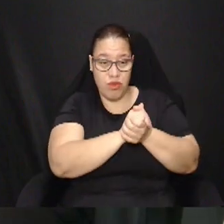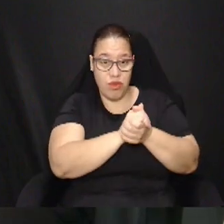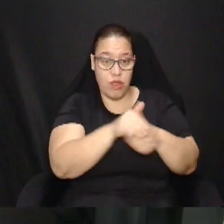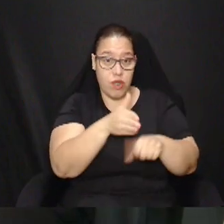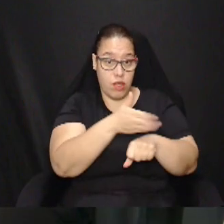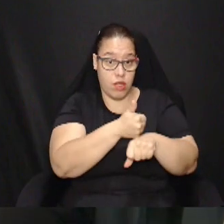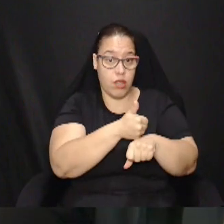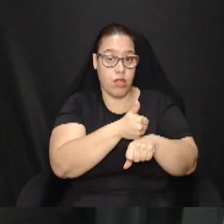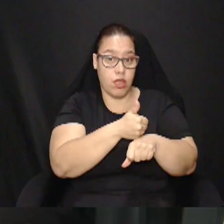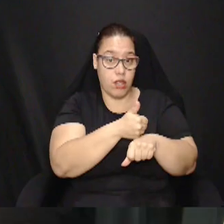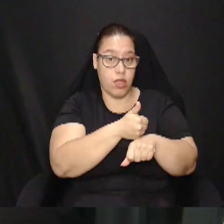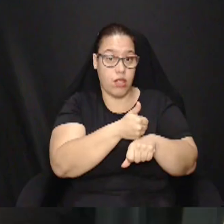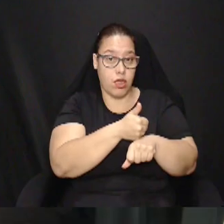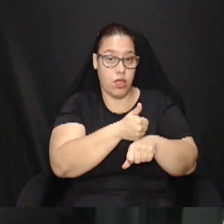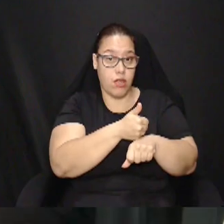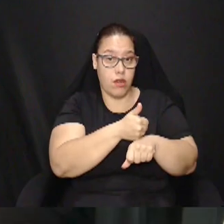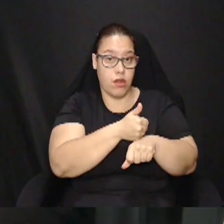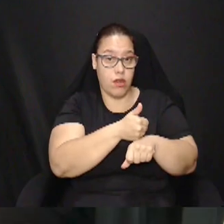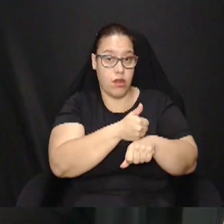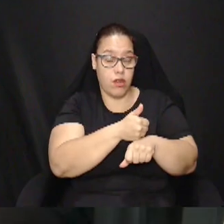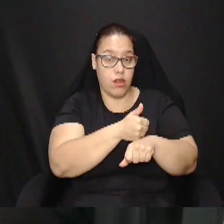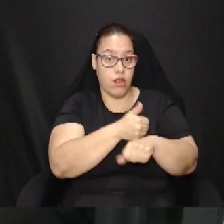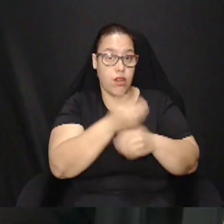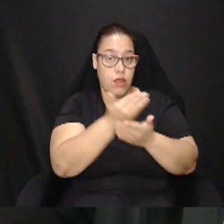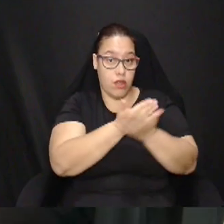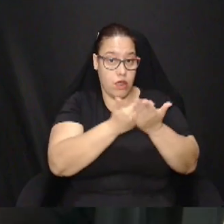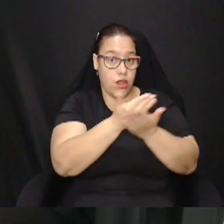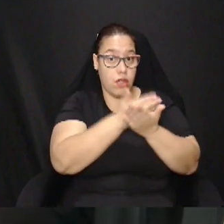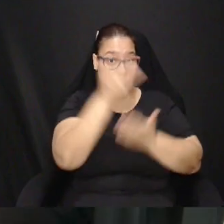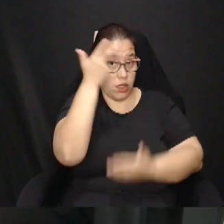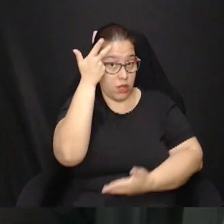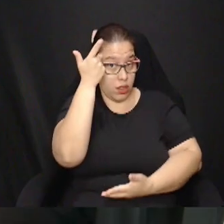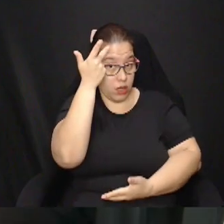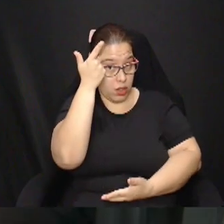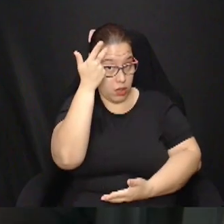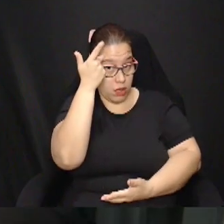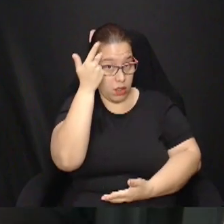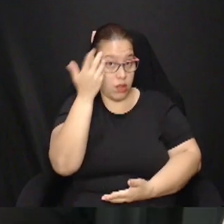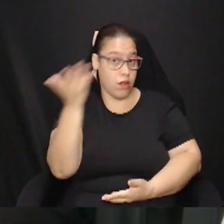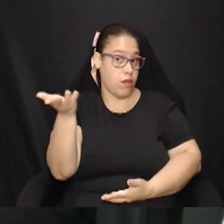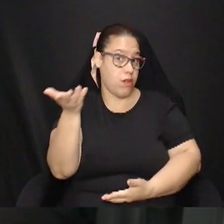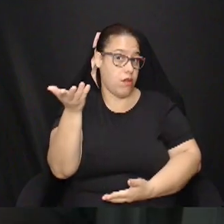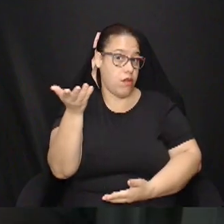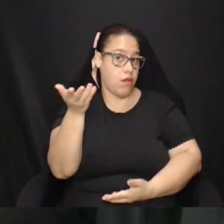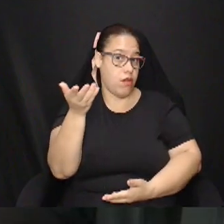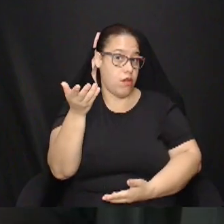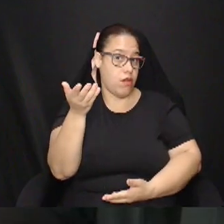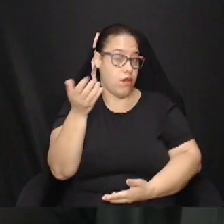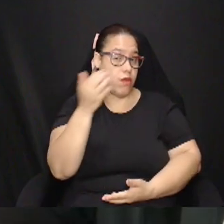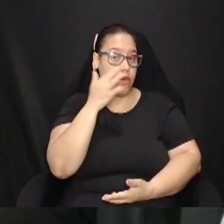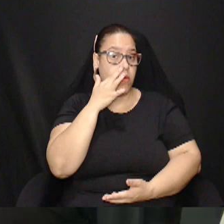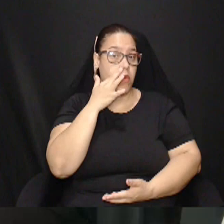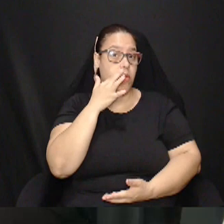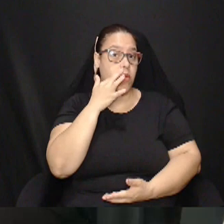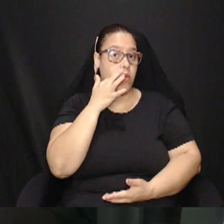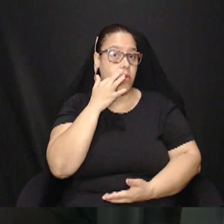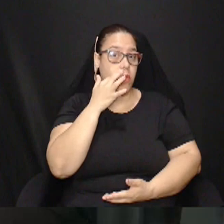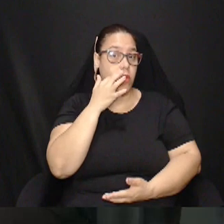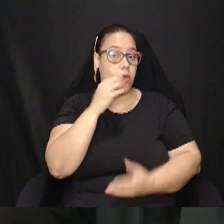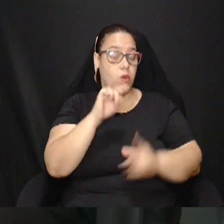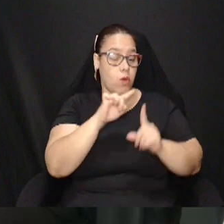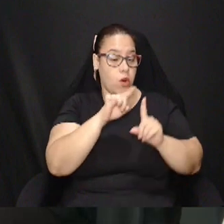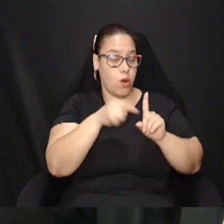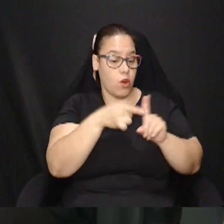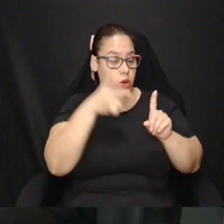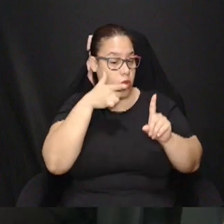beneficiarse con tratamientos tradicionales, por decir así, inducción de ovulación, etcétera, para engravidar, hoy las